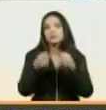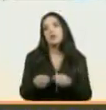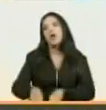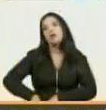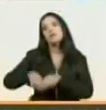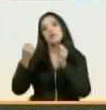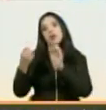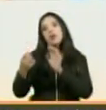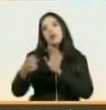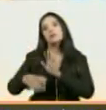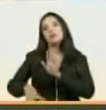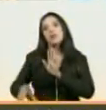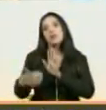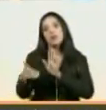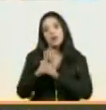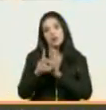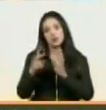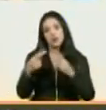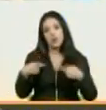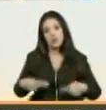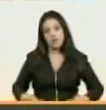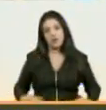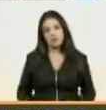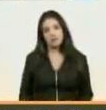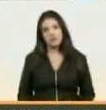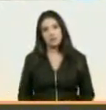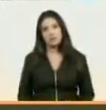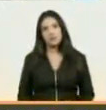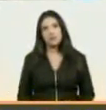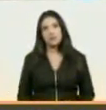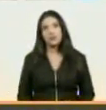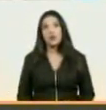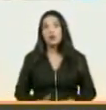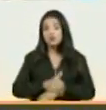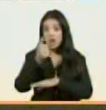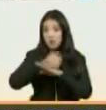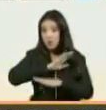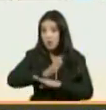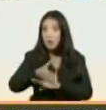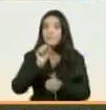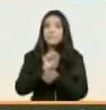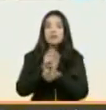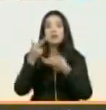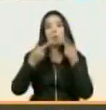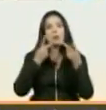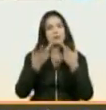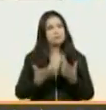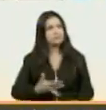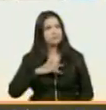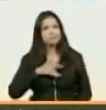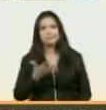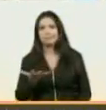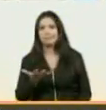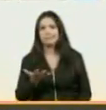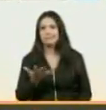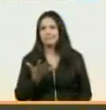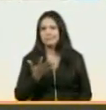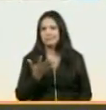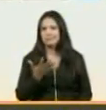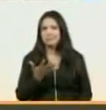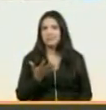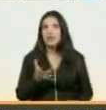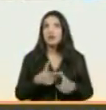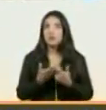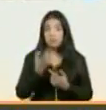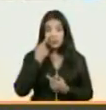los derechos humanos. Y cuando se les impone responsabilidad, son presos políticos. Bueno, ¿por qué abogan por ellos si son infiltrados? Para que